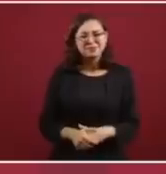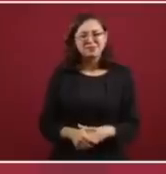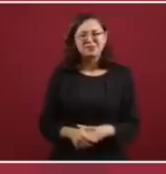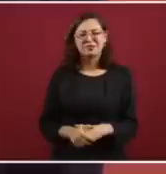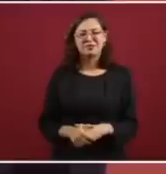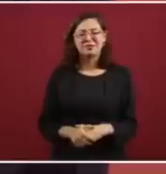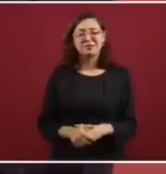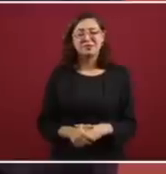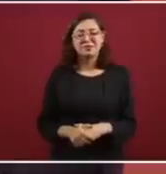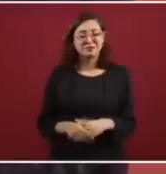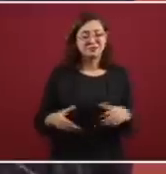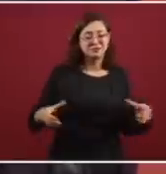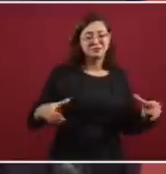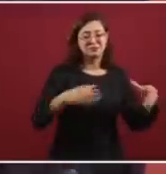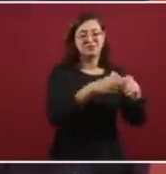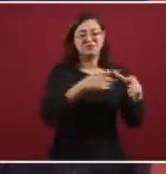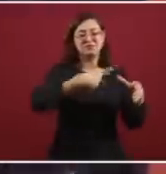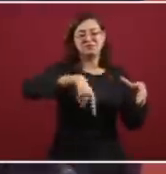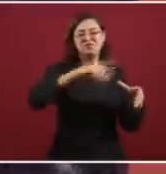supuestos expertos